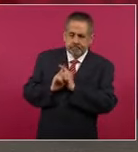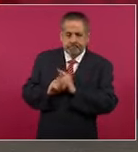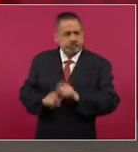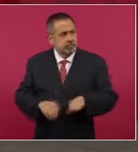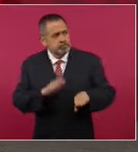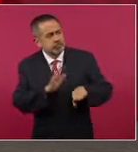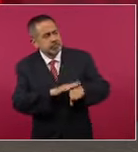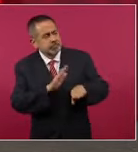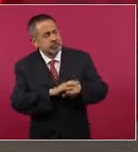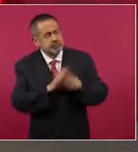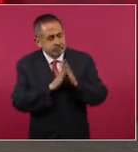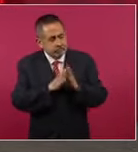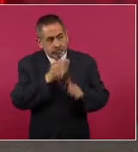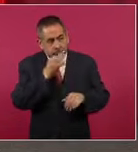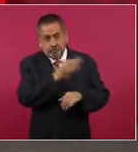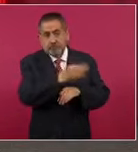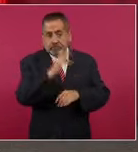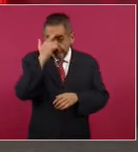me dice,